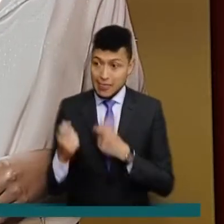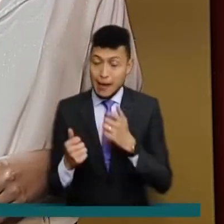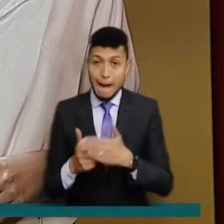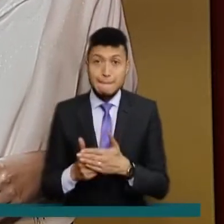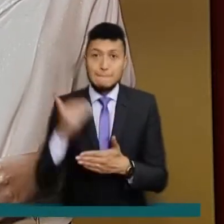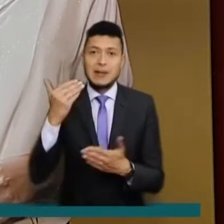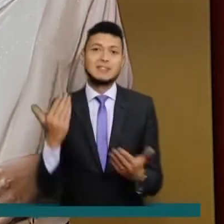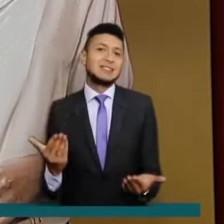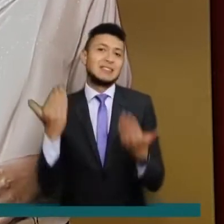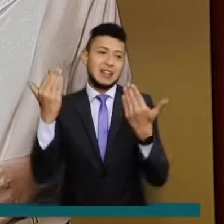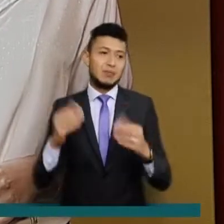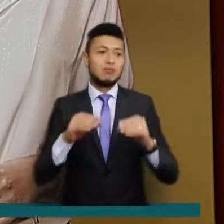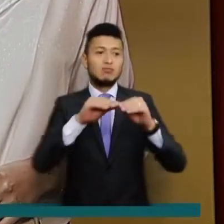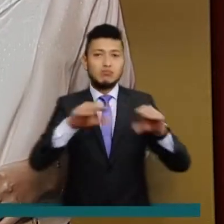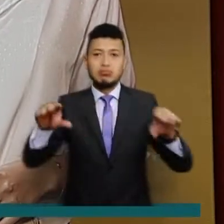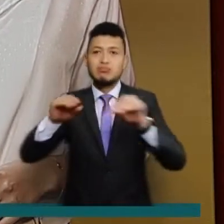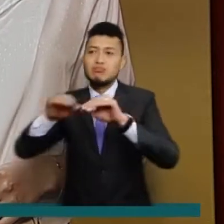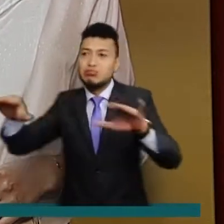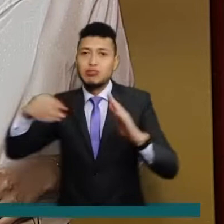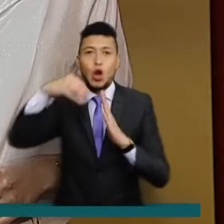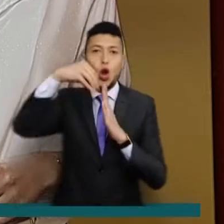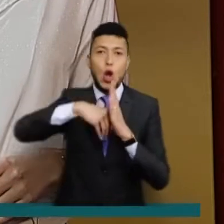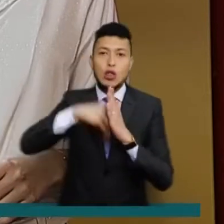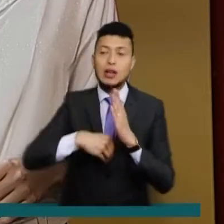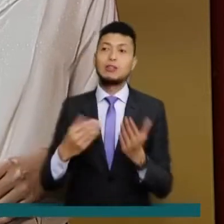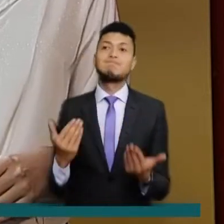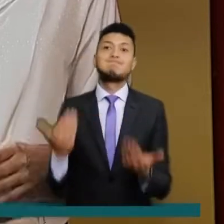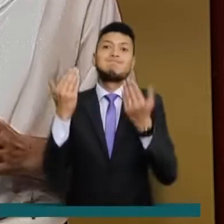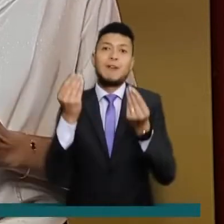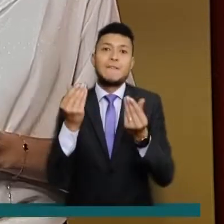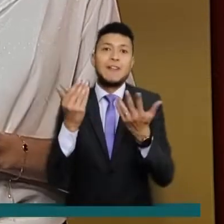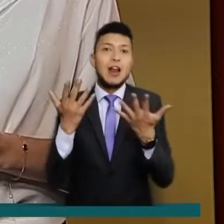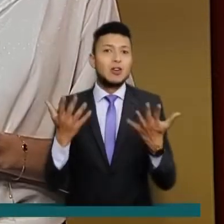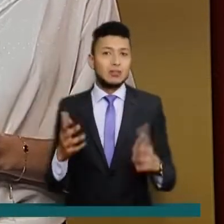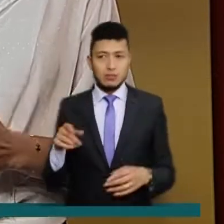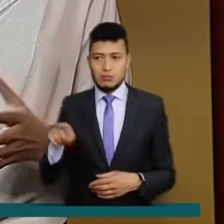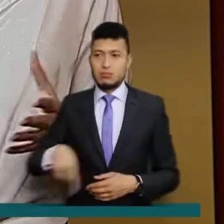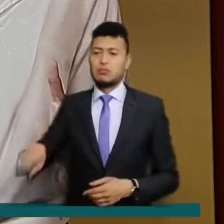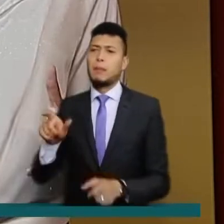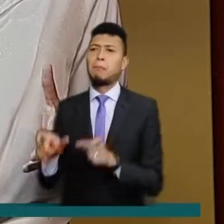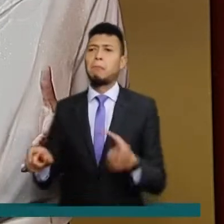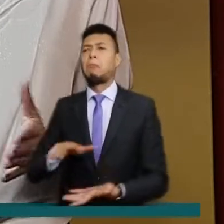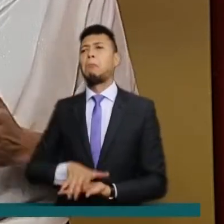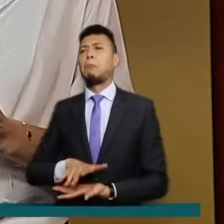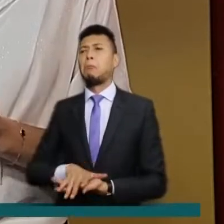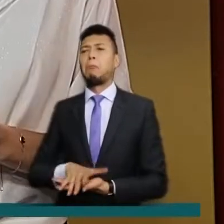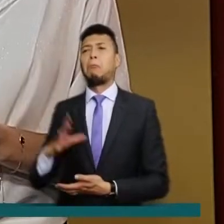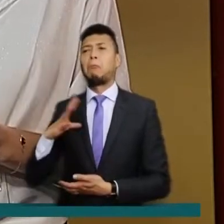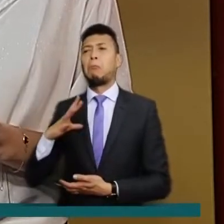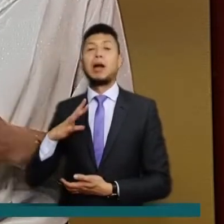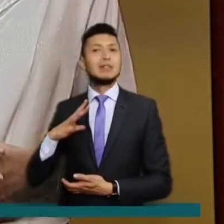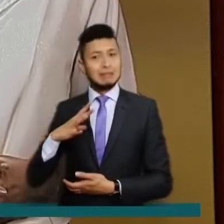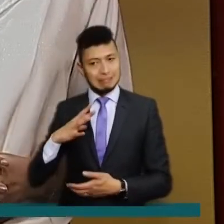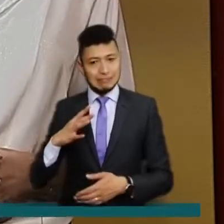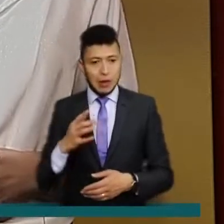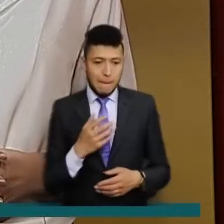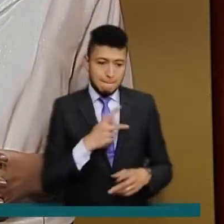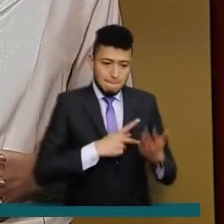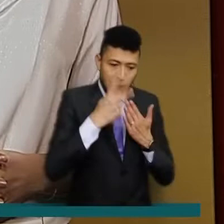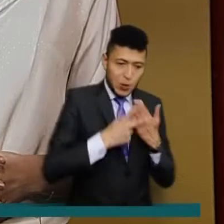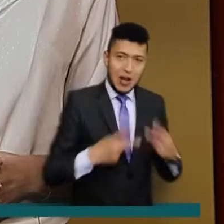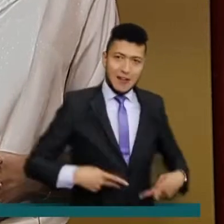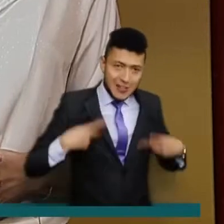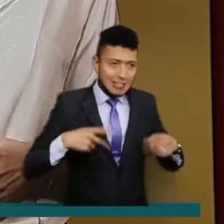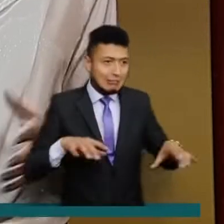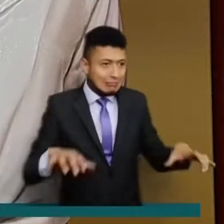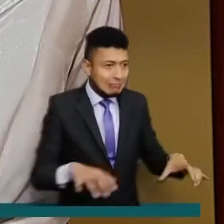personas emprendedoras, en la difusión y generación de contenidos de valor, haciéndolas salir de su zona de confort y convirtiendo sus hobbies en un